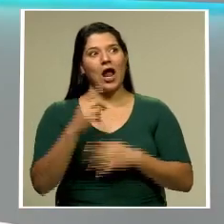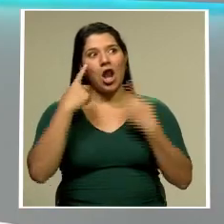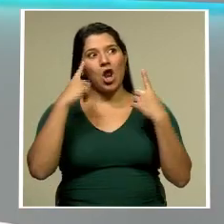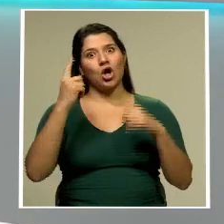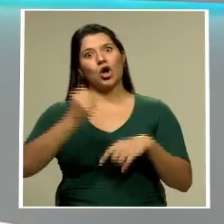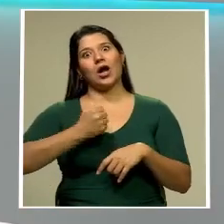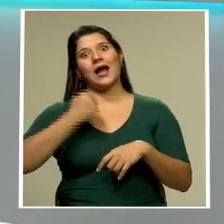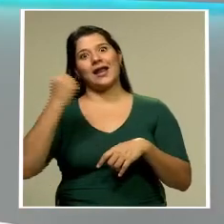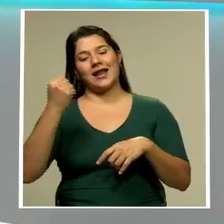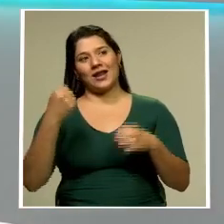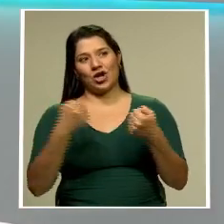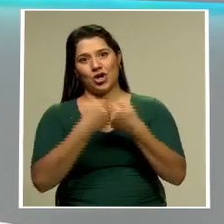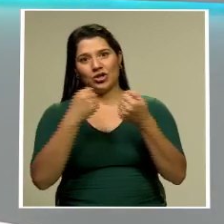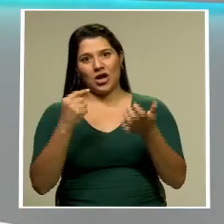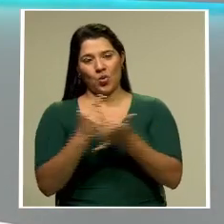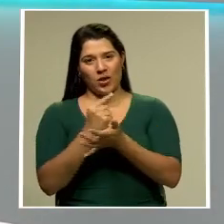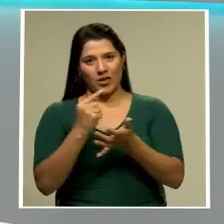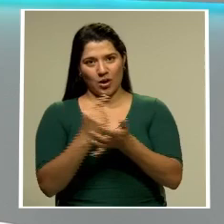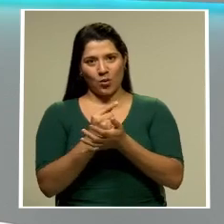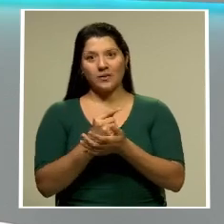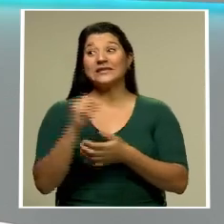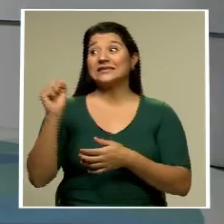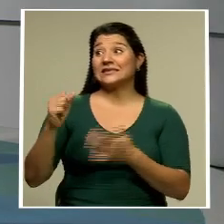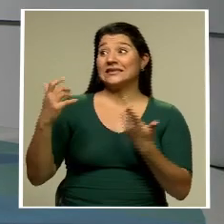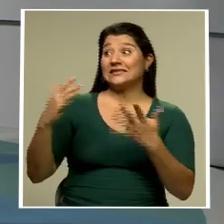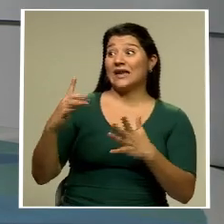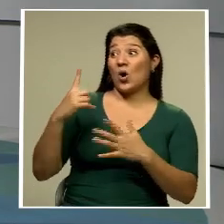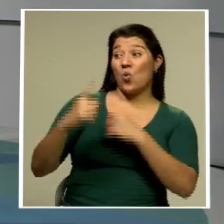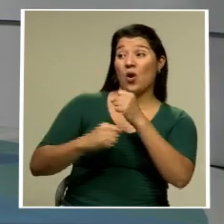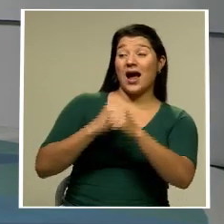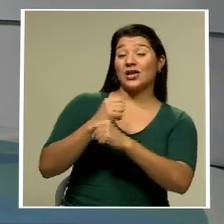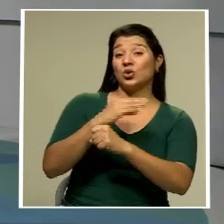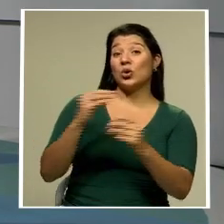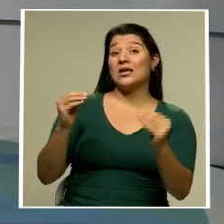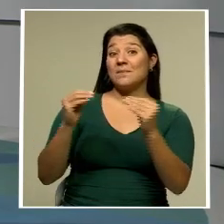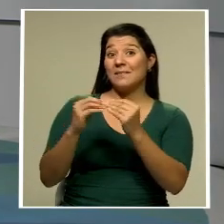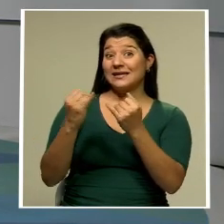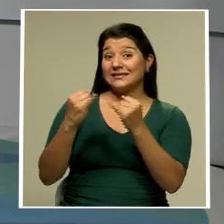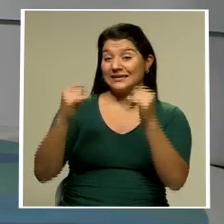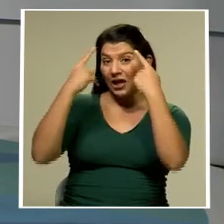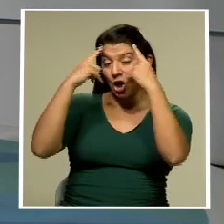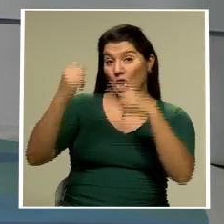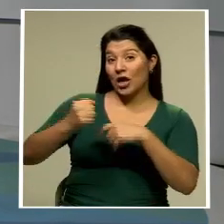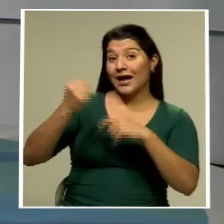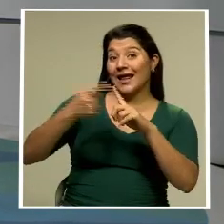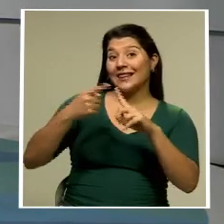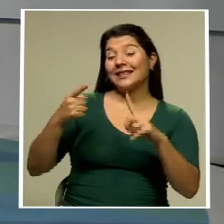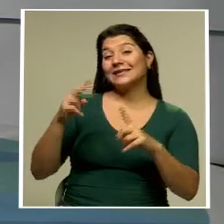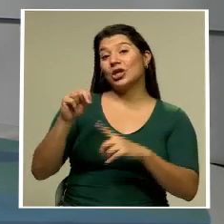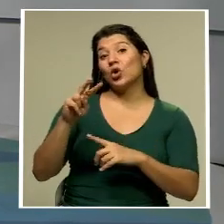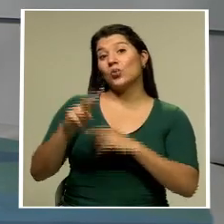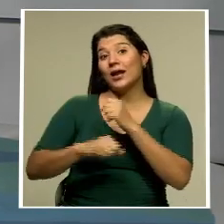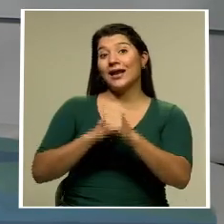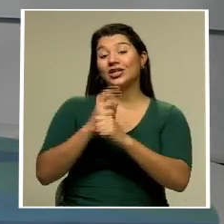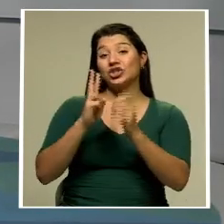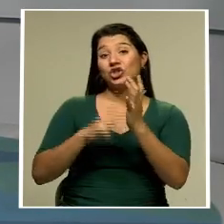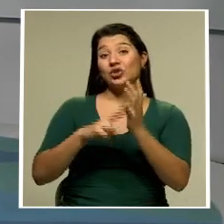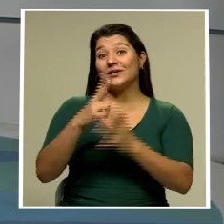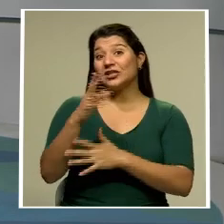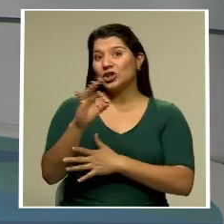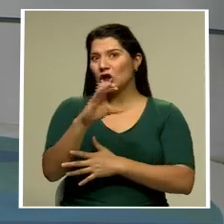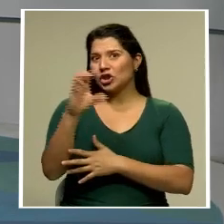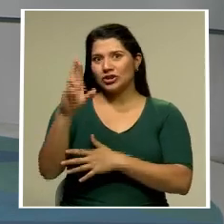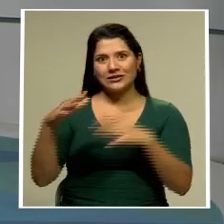Guadalupe, pero la rompió. Más de un año ya sin ganar, don Ernesto. Desde noviembre de 2019 Costa Rica no sabía lo que